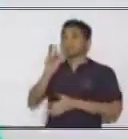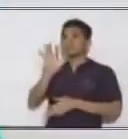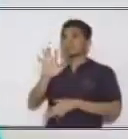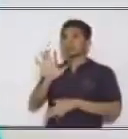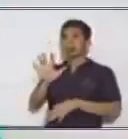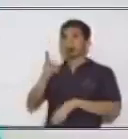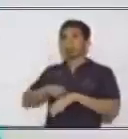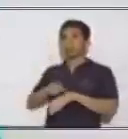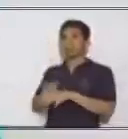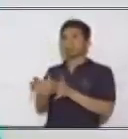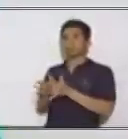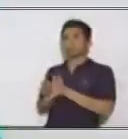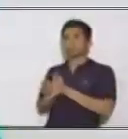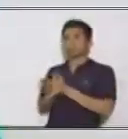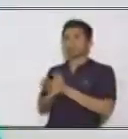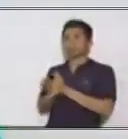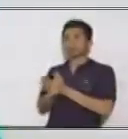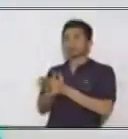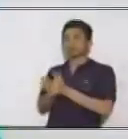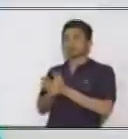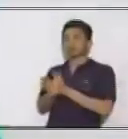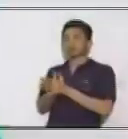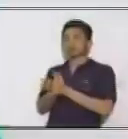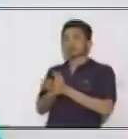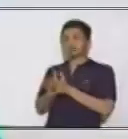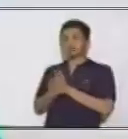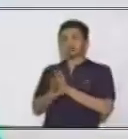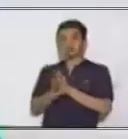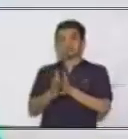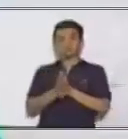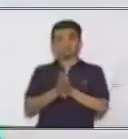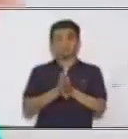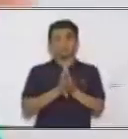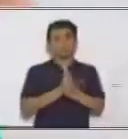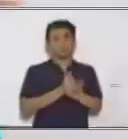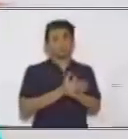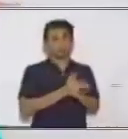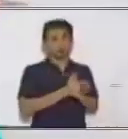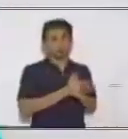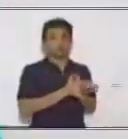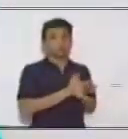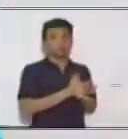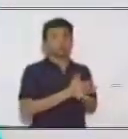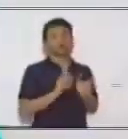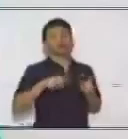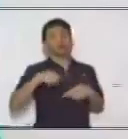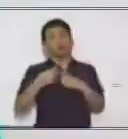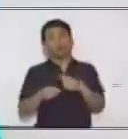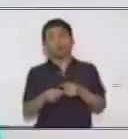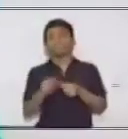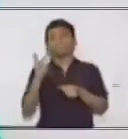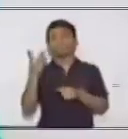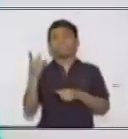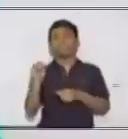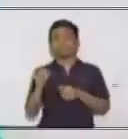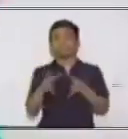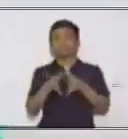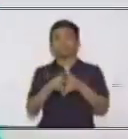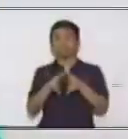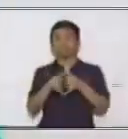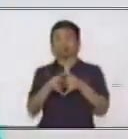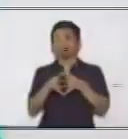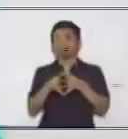juntamos estas partes de nuestras muñecas, decimos, ¿verdad?, pero se llaman carpos, esto de aquí. Y otra